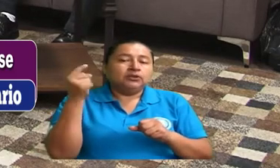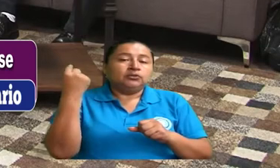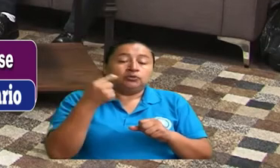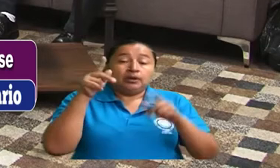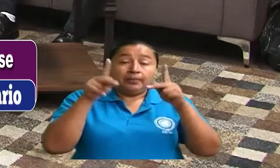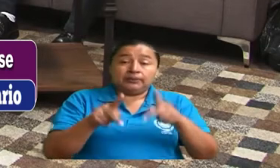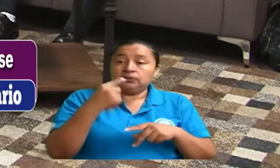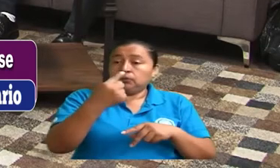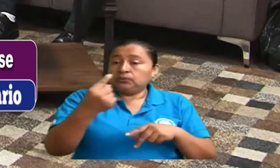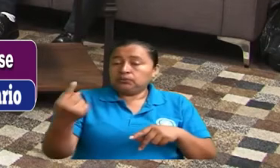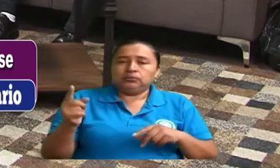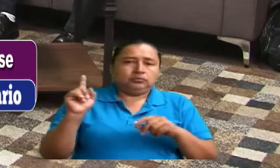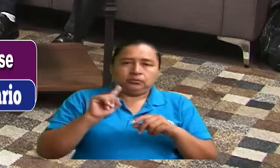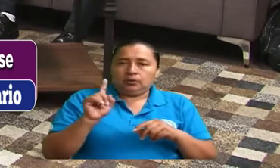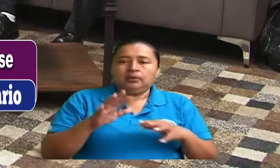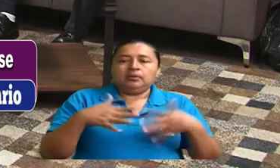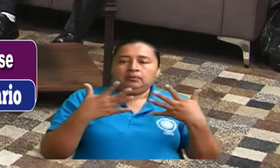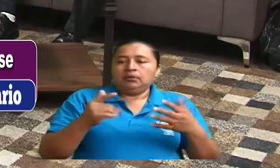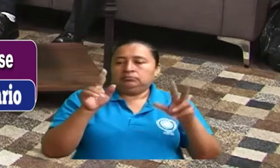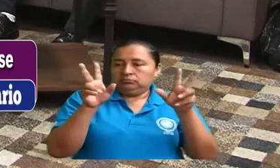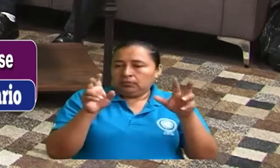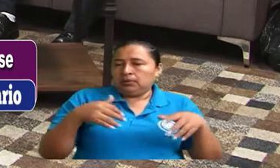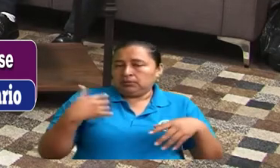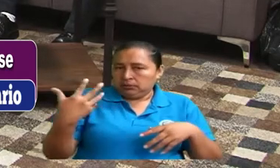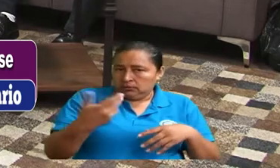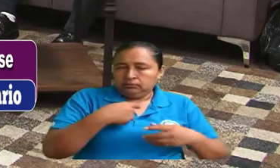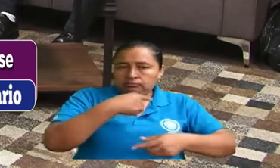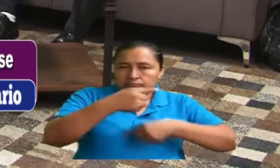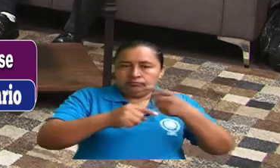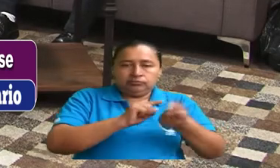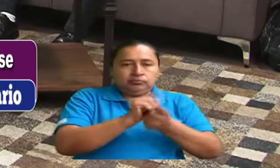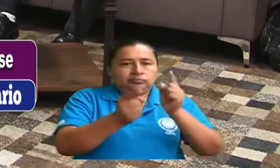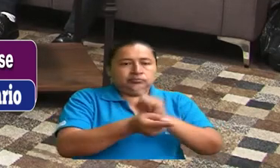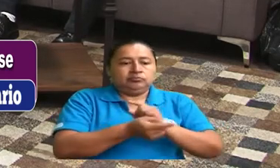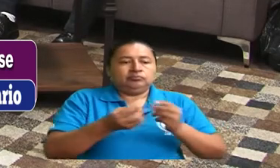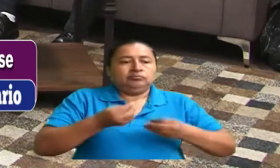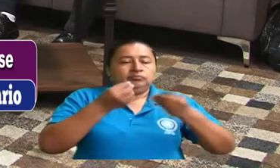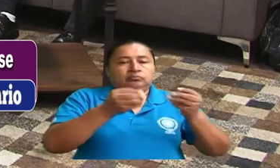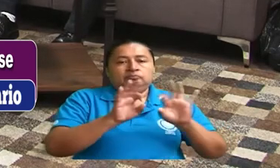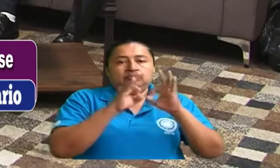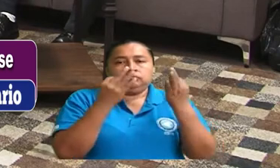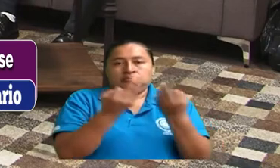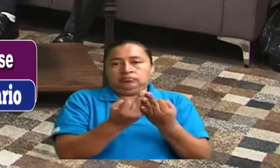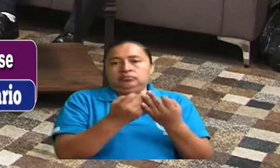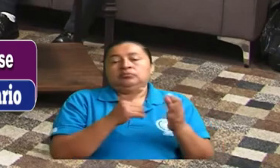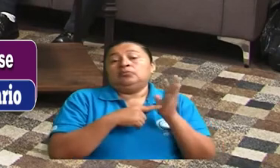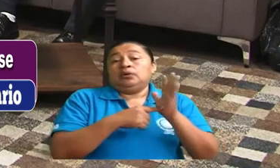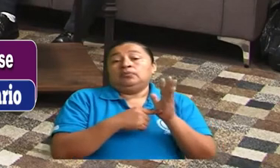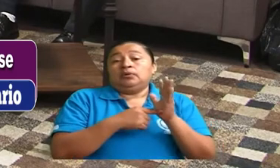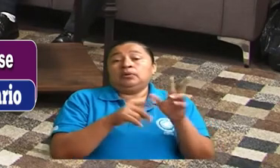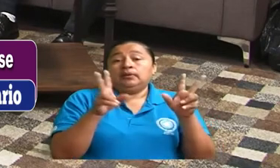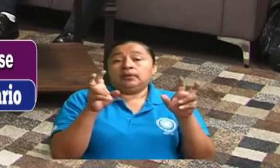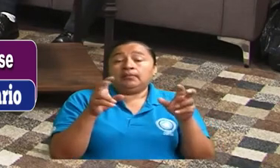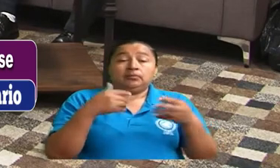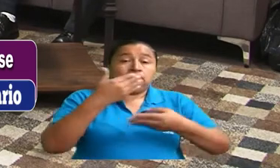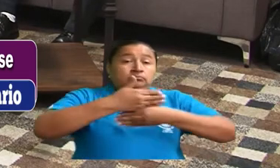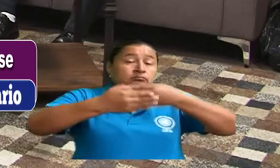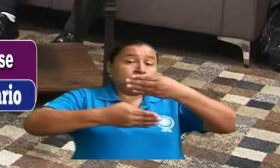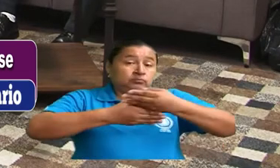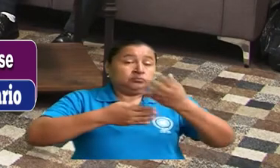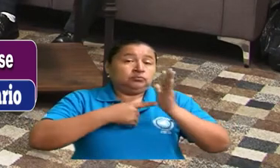las recicladoras, sino que es un tema que se traslada a la familia. ¿Ya? Por ejemplo, el tema de infraestructura,